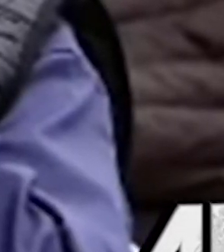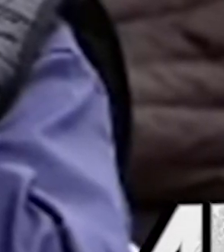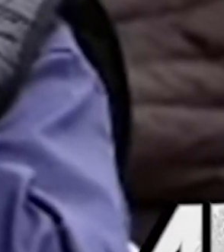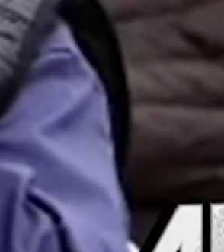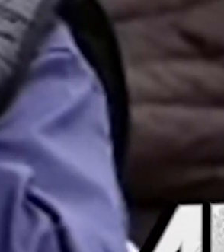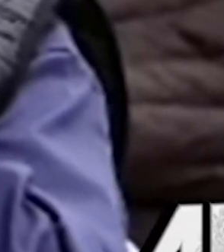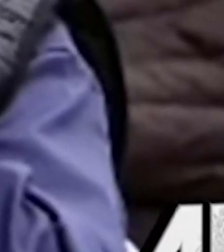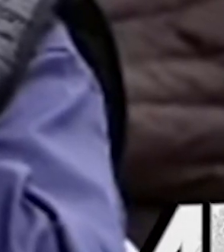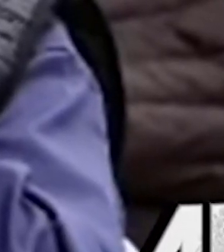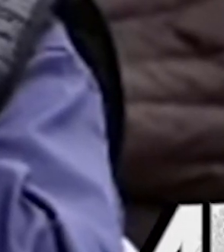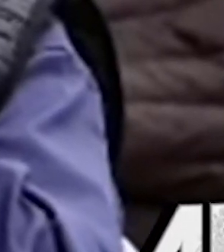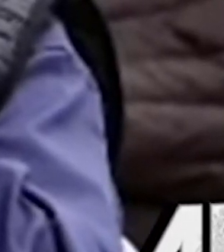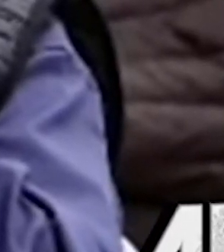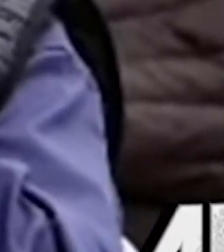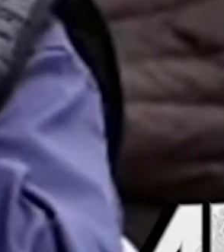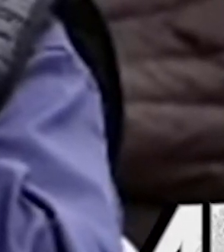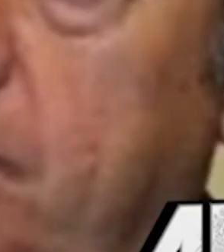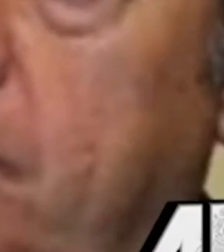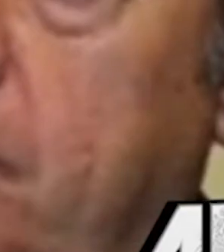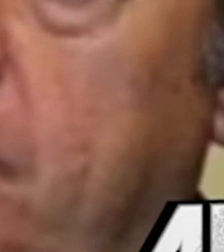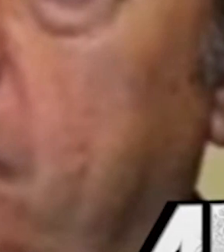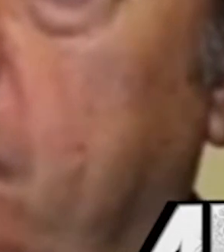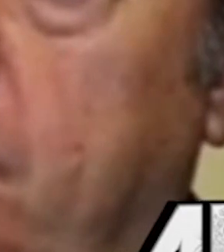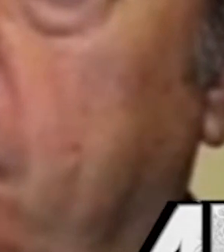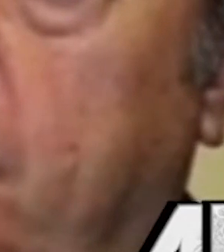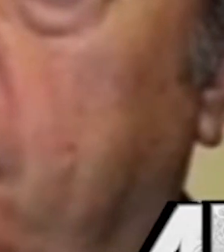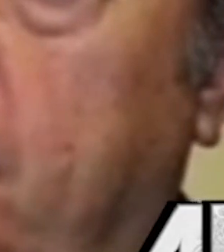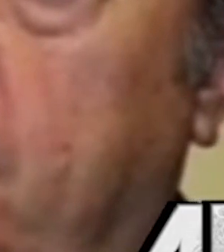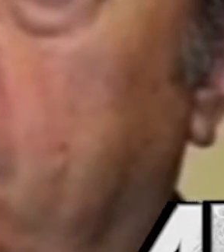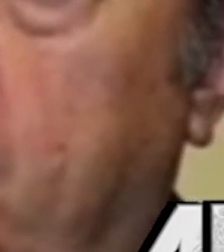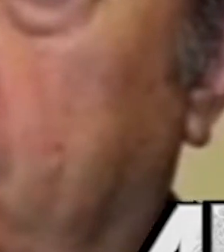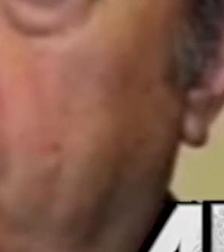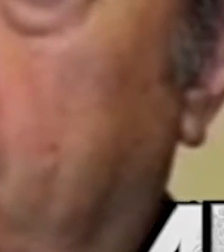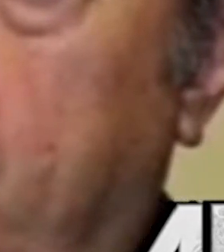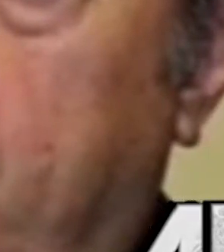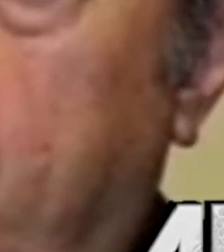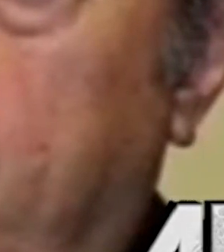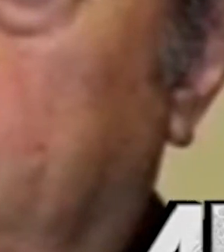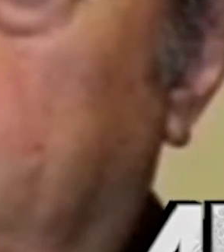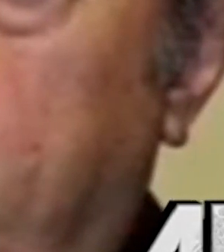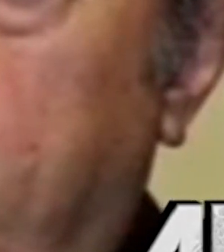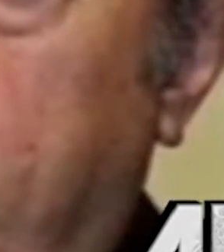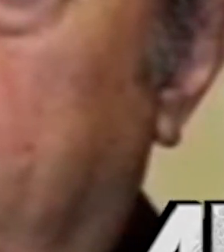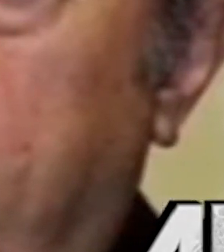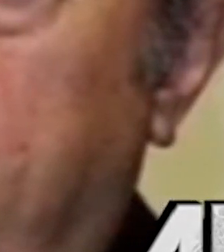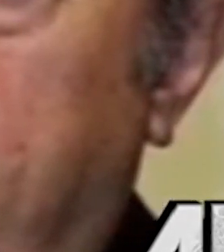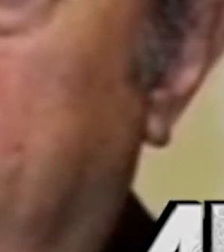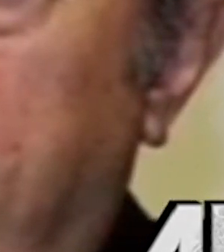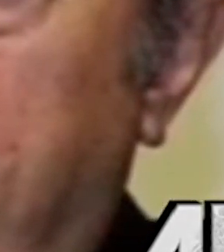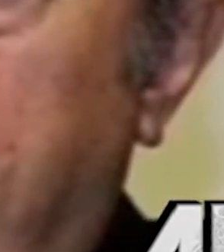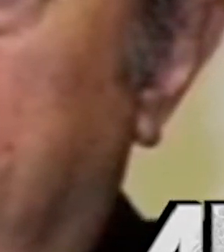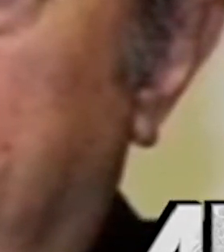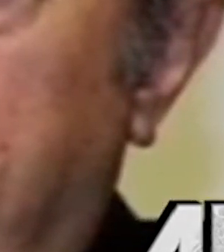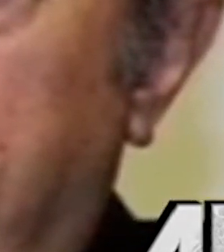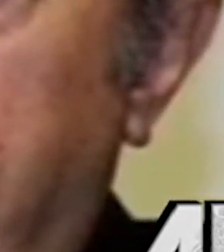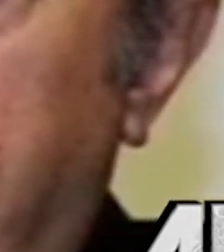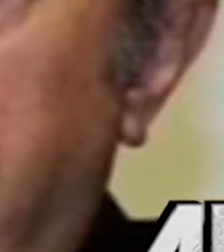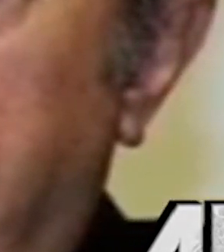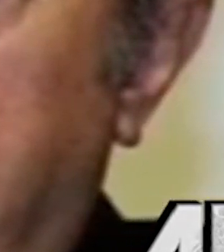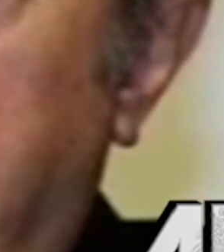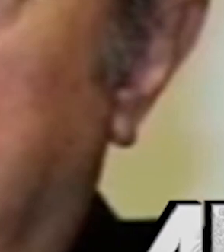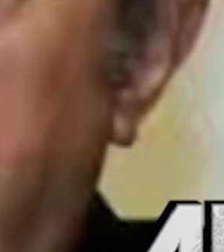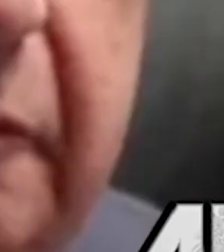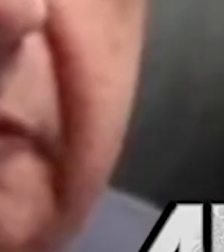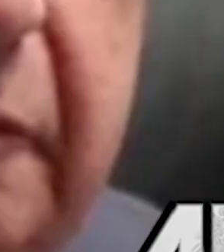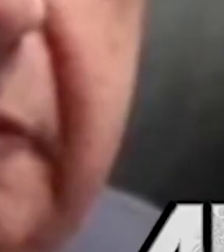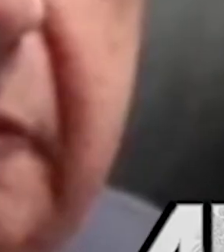ya hace casi un año. Y al igual que otros personajes del antiguo régimen, como pudo ser Emilio Lozoya, Javier